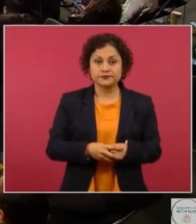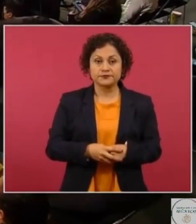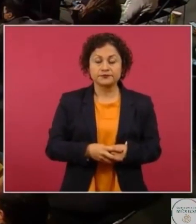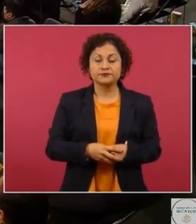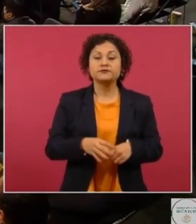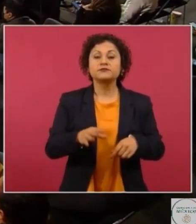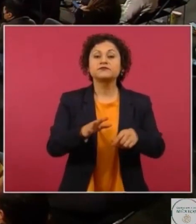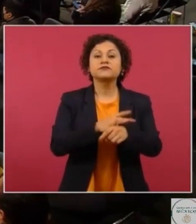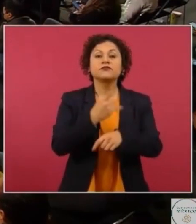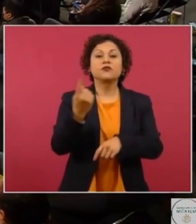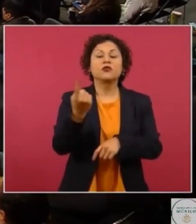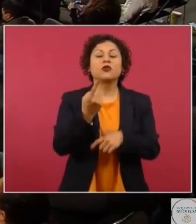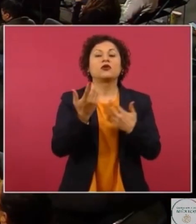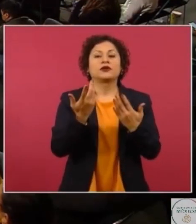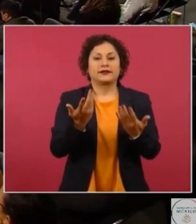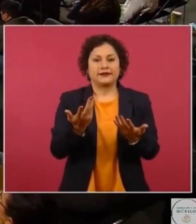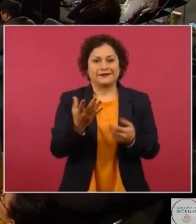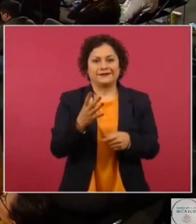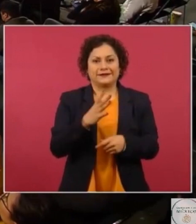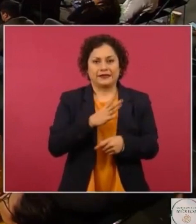Porque tenemos una forma,